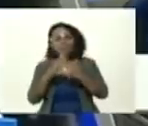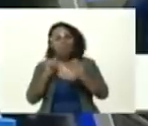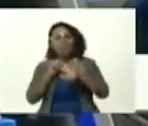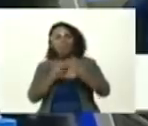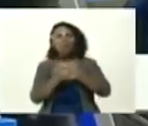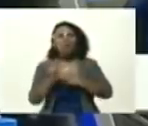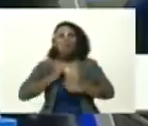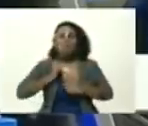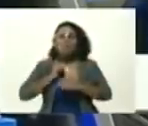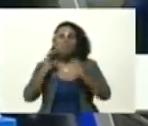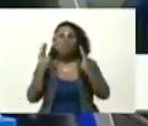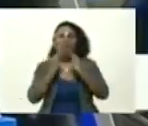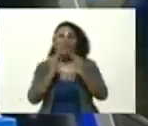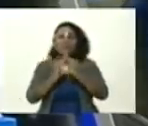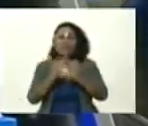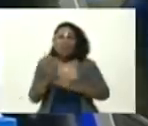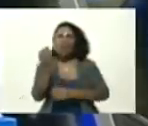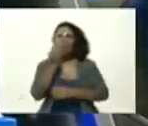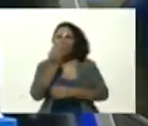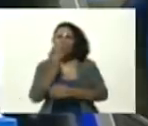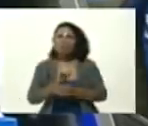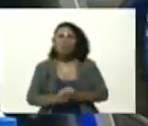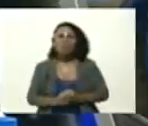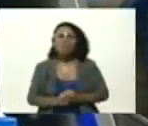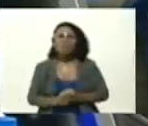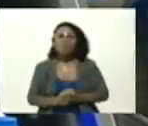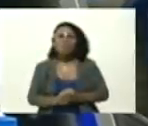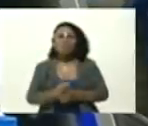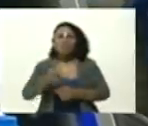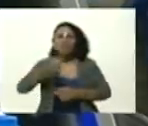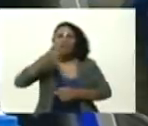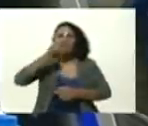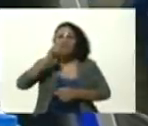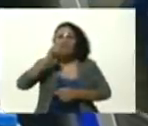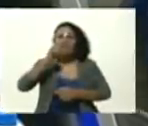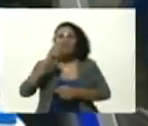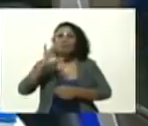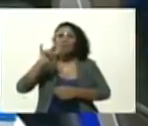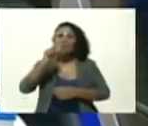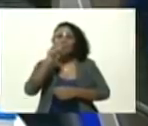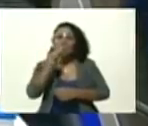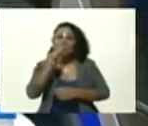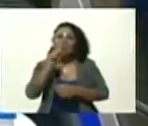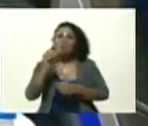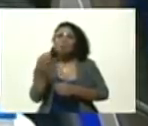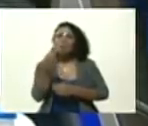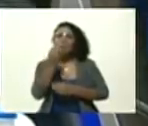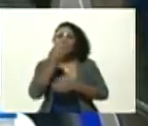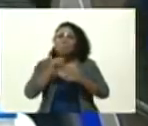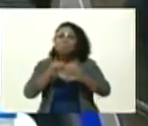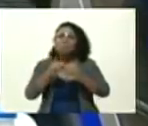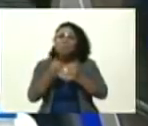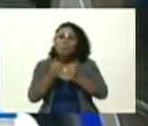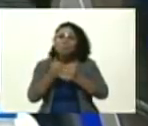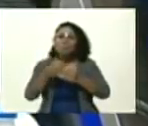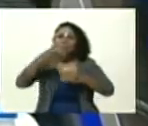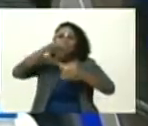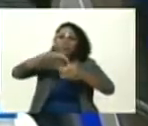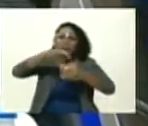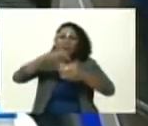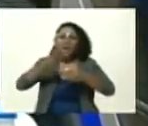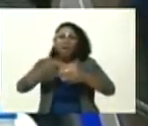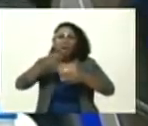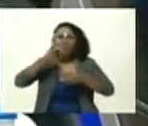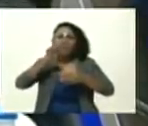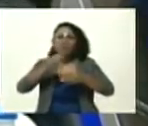cualquier casa a comer, a tomar café, a tomarse un jugo, a comerse un pan con café.